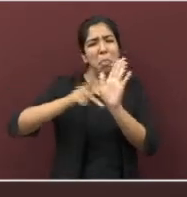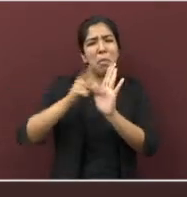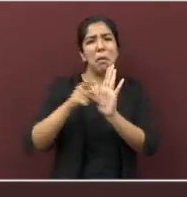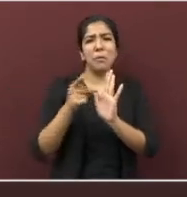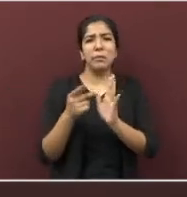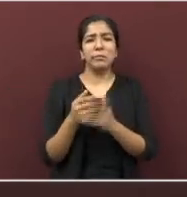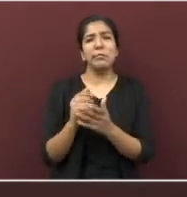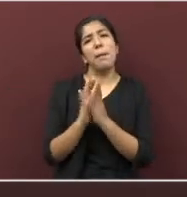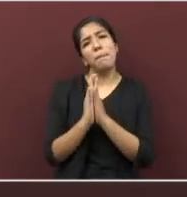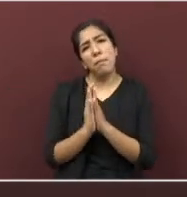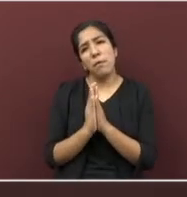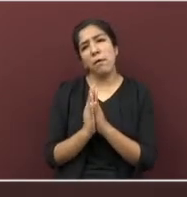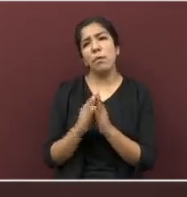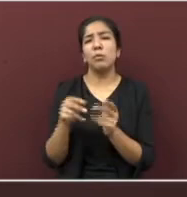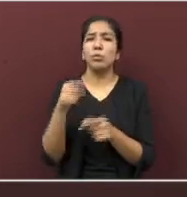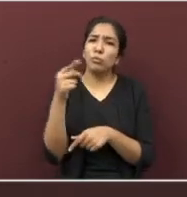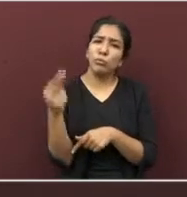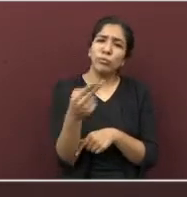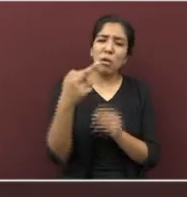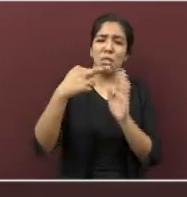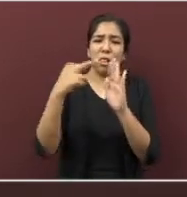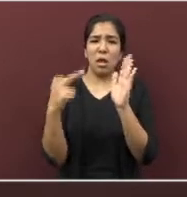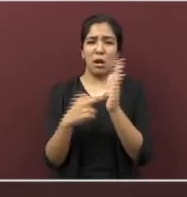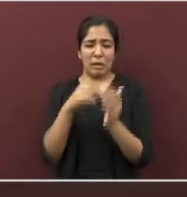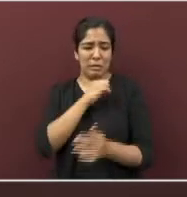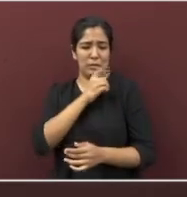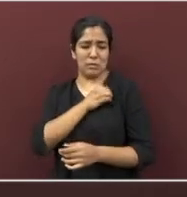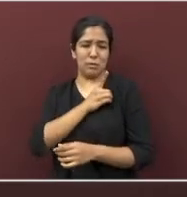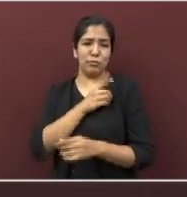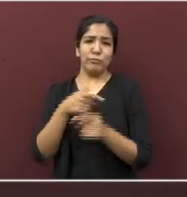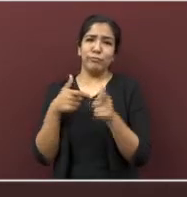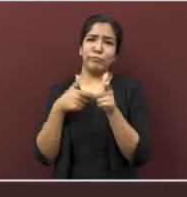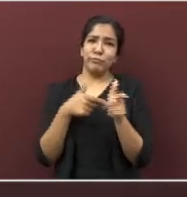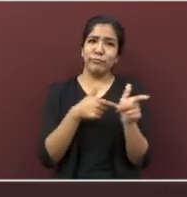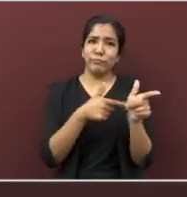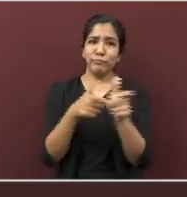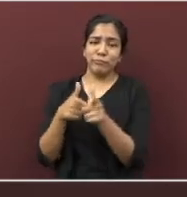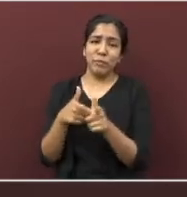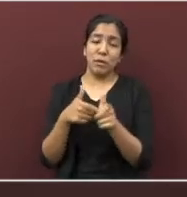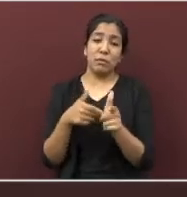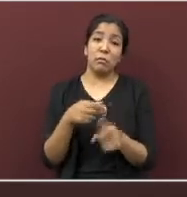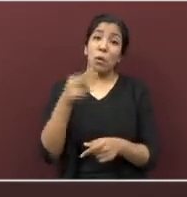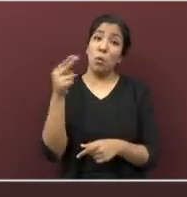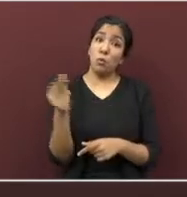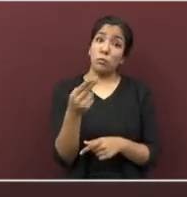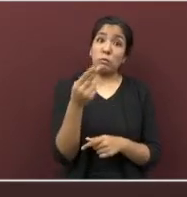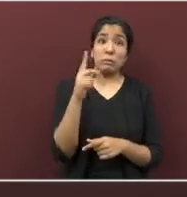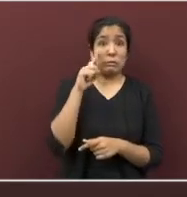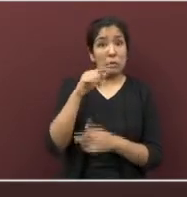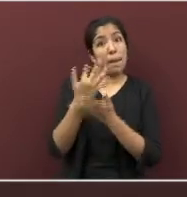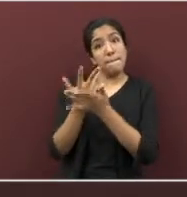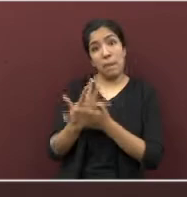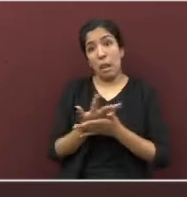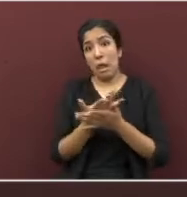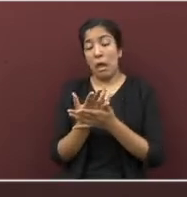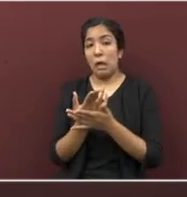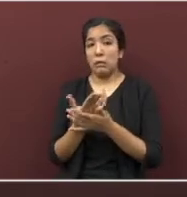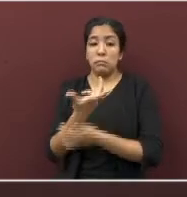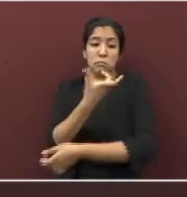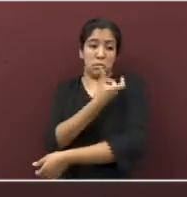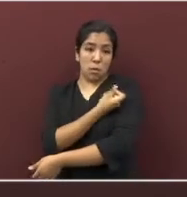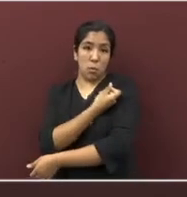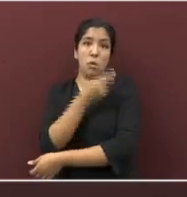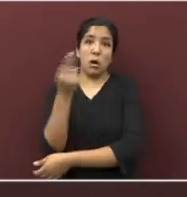seguir con las medidas sanitarias y acudir por su vacuna en el momento que llegue la jornada de vacunación a su